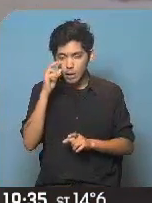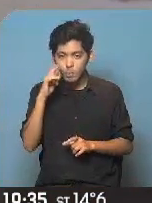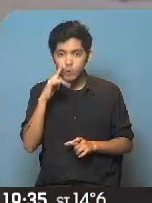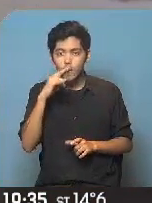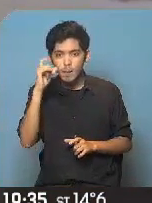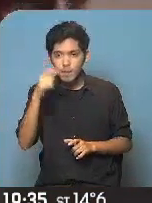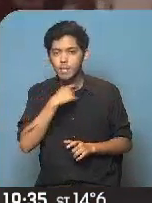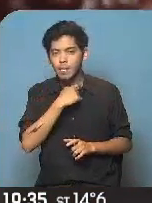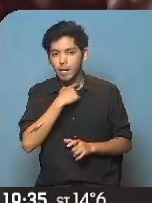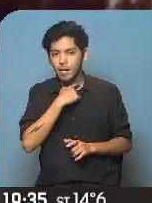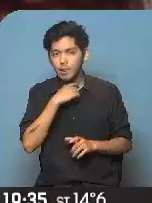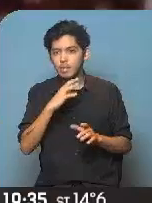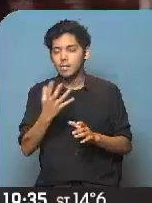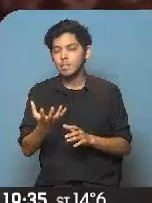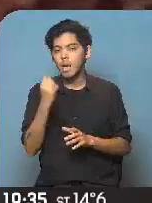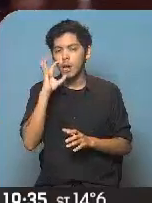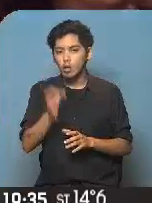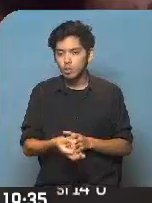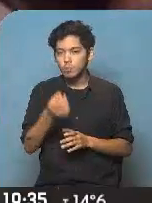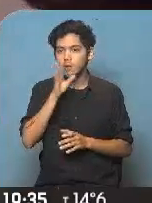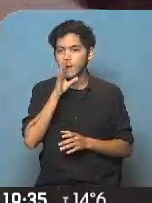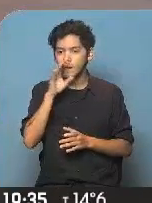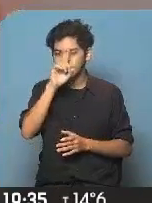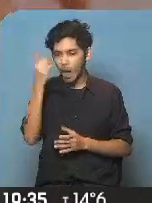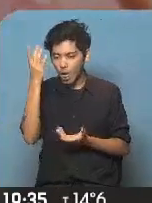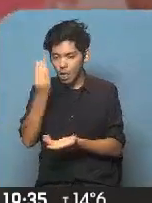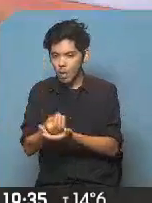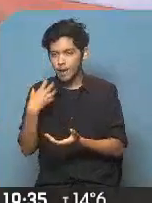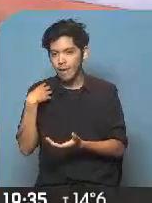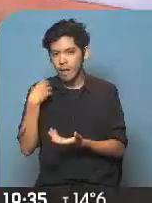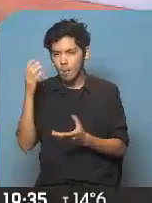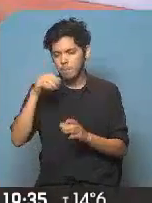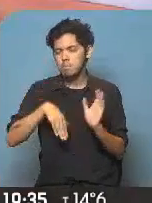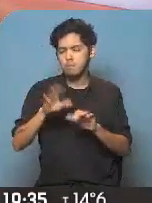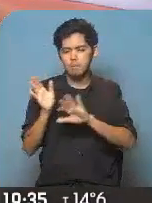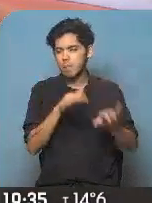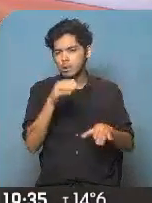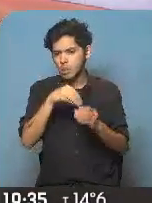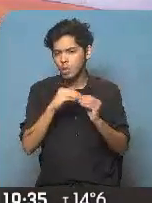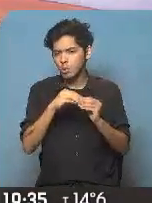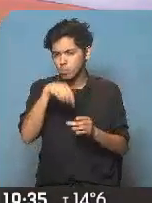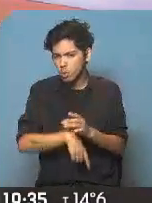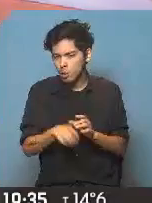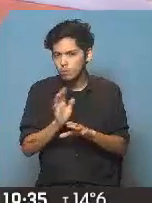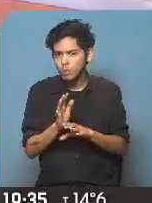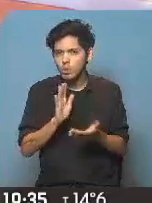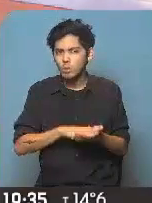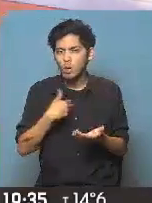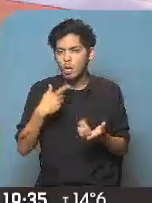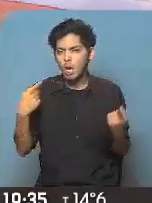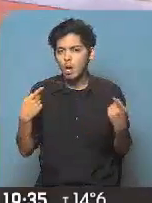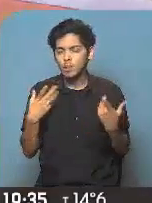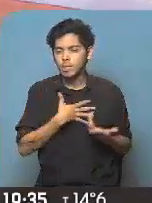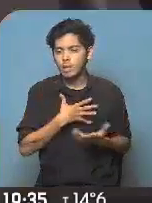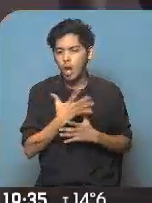quieren desacreditar la existencia del Estado de Israel en general. Más allá de las internas, por supuesto, que en Israel hay acerca del sentido de la